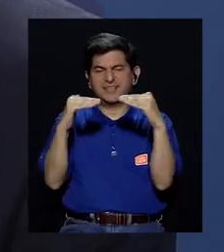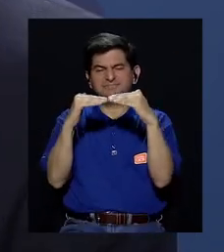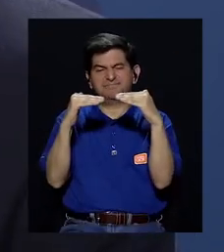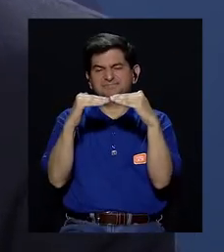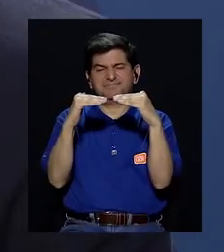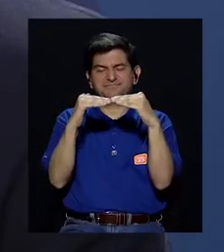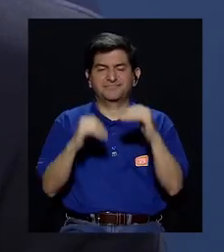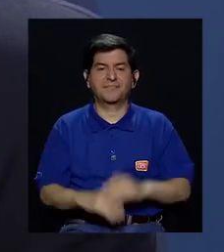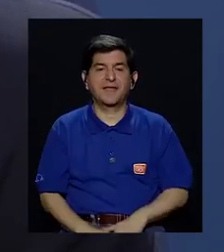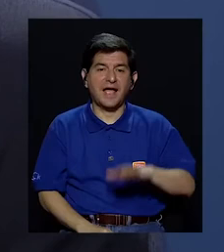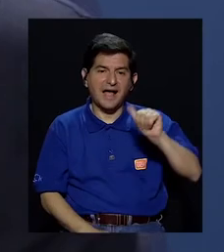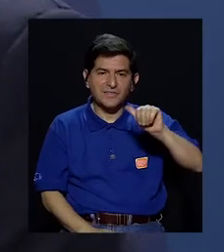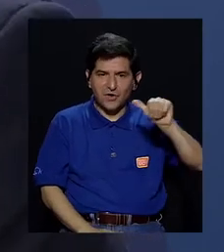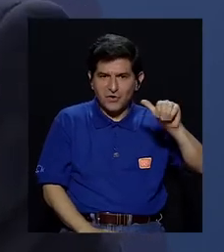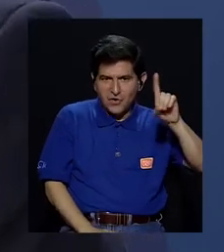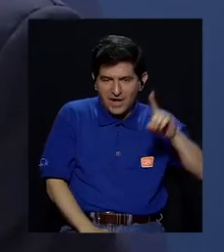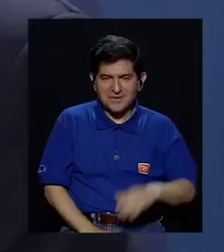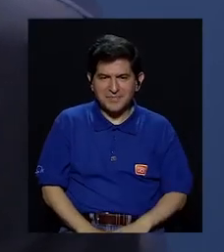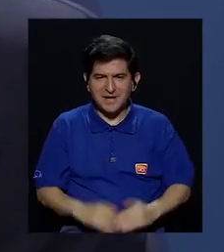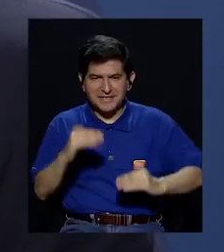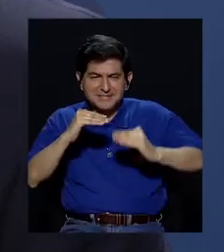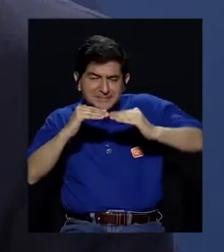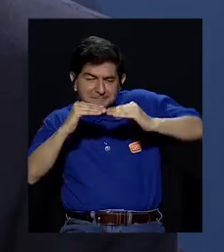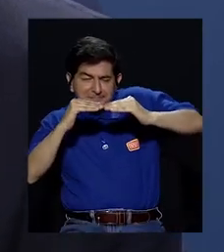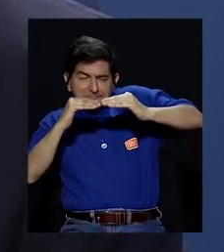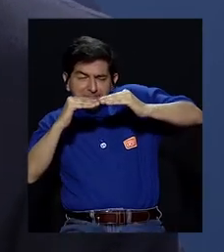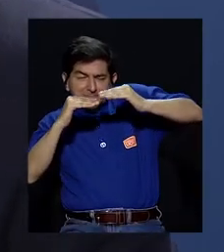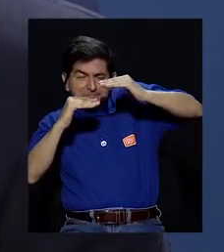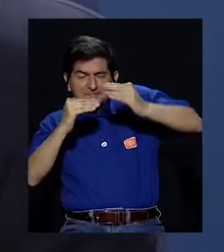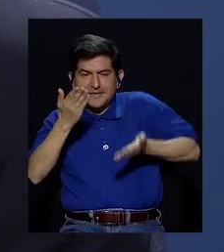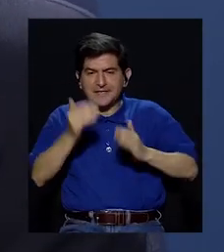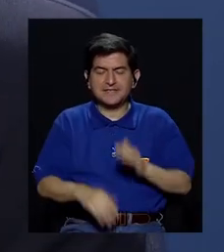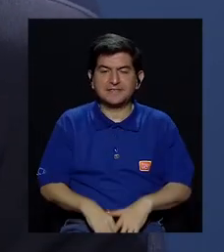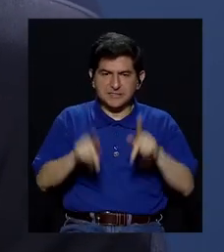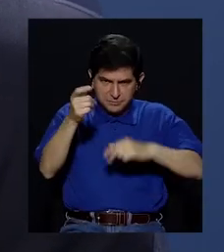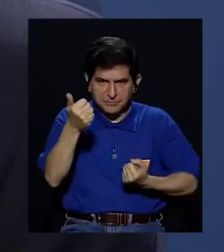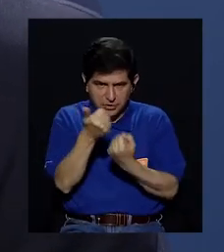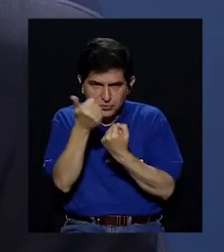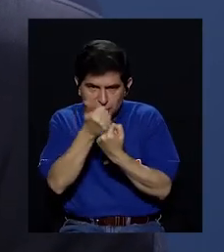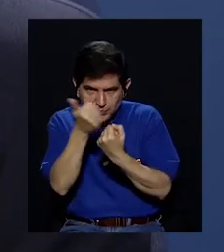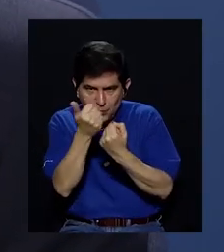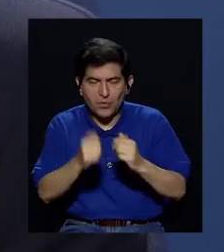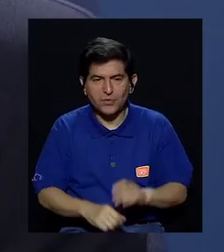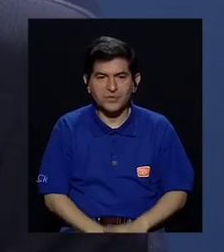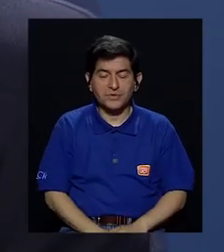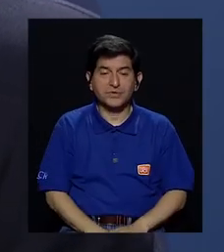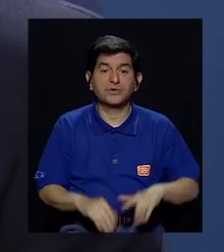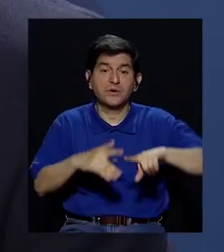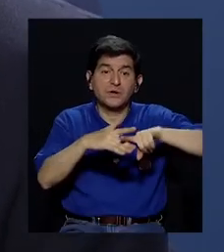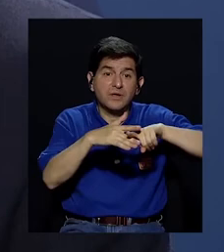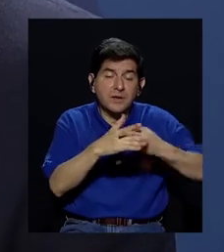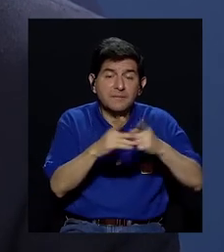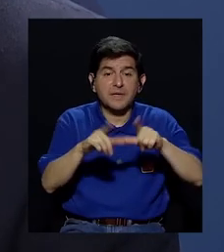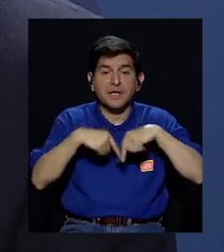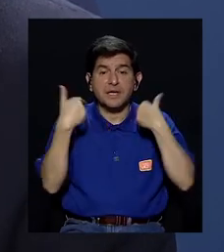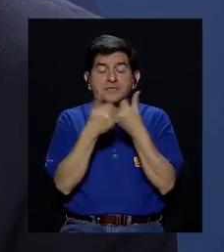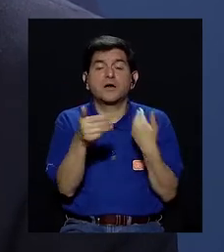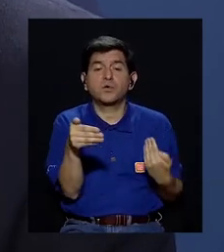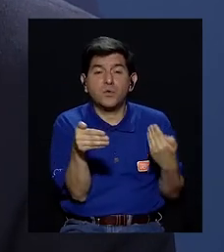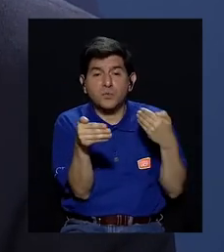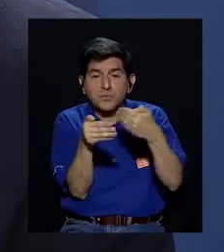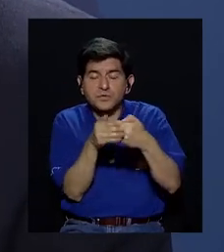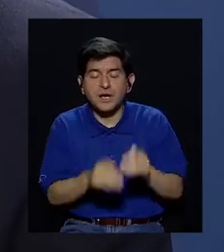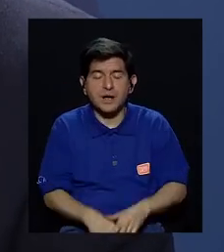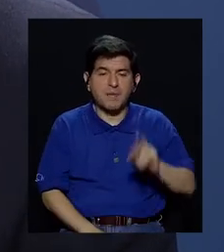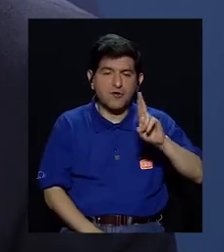nivel entonces verdes ante un poquito más arriba por la cantidad de seguidores y bueno hay un grupo muy